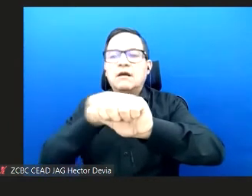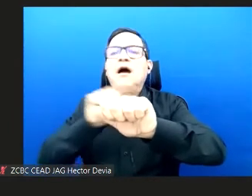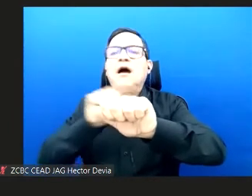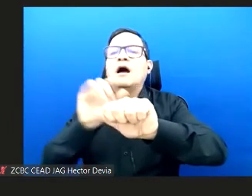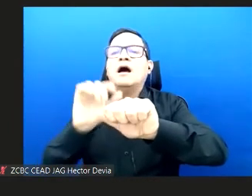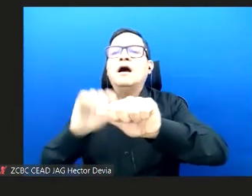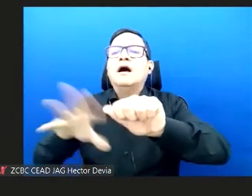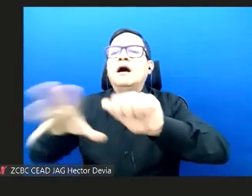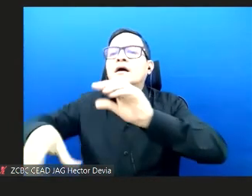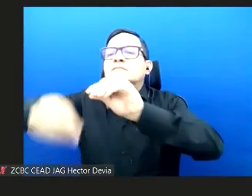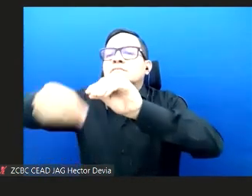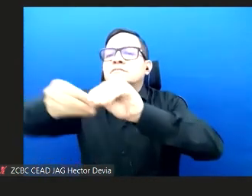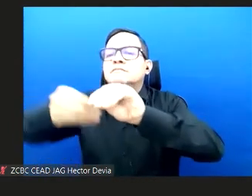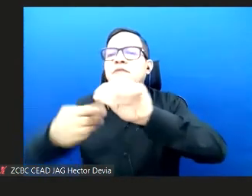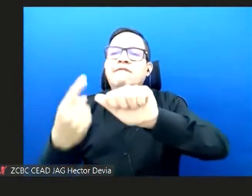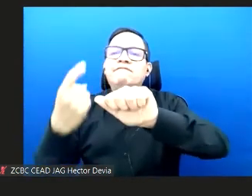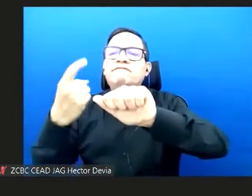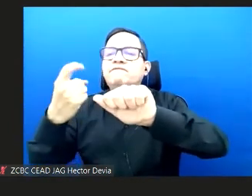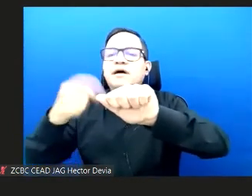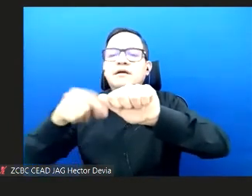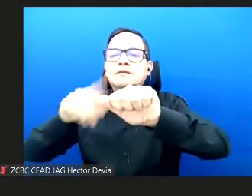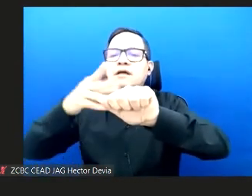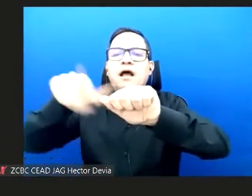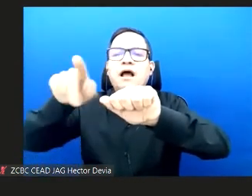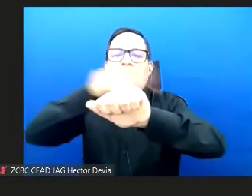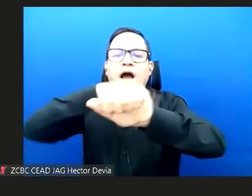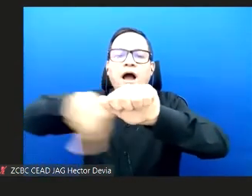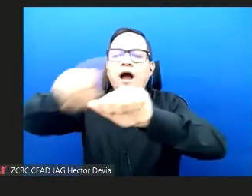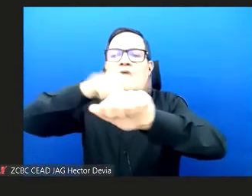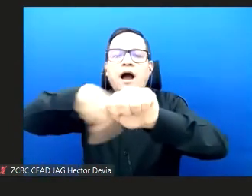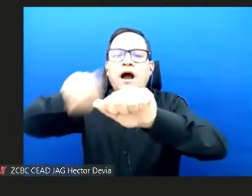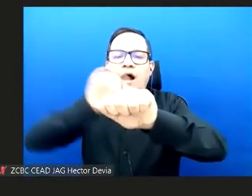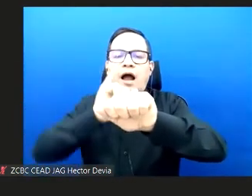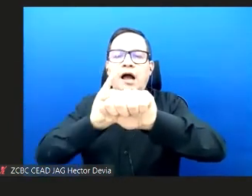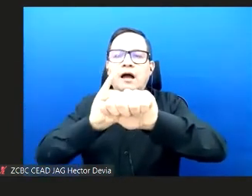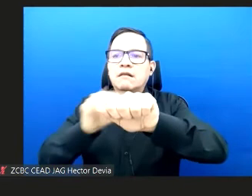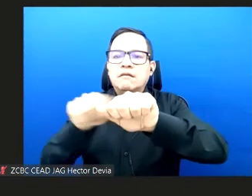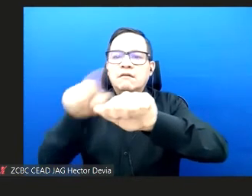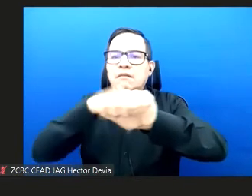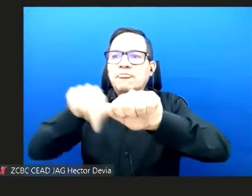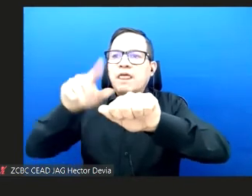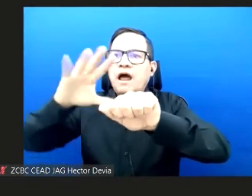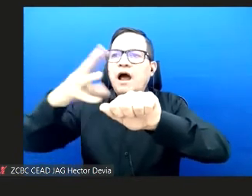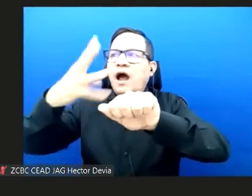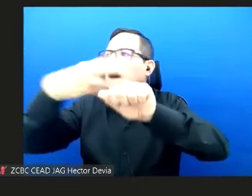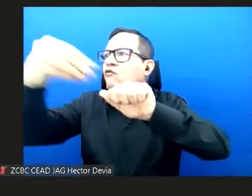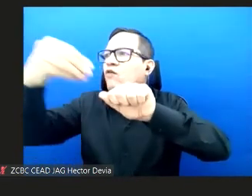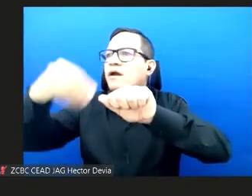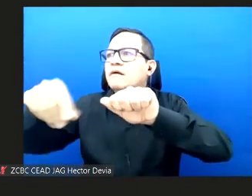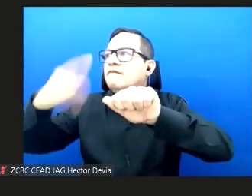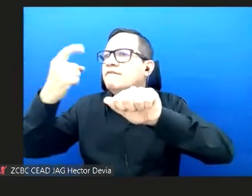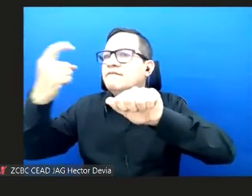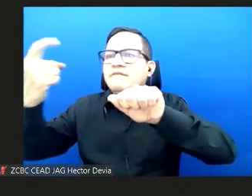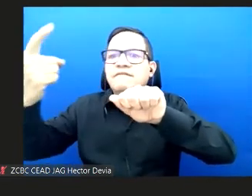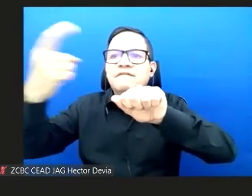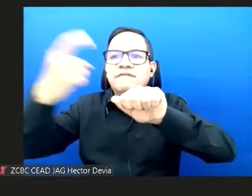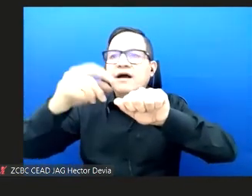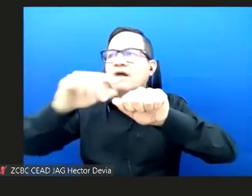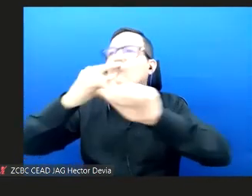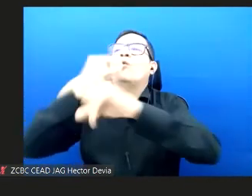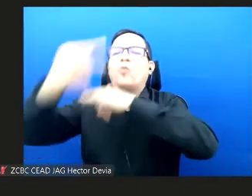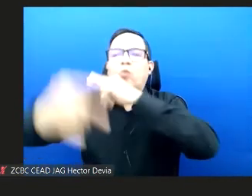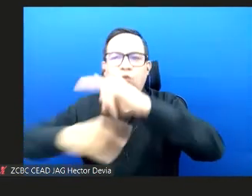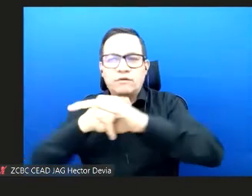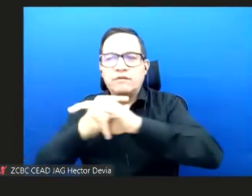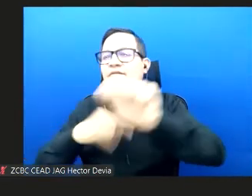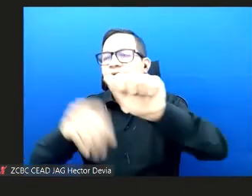A complemento entonces sería todo lo que está por fuera de A, básicamente, incluyendo el universo, ¿sí? Entonces tenemos los números el 5,